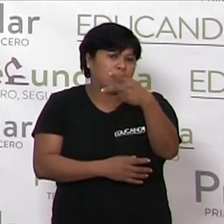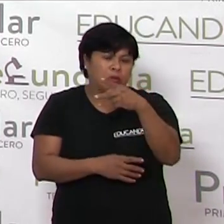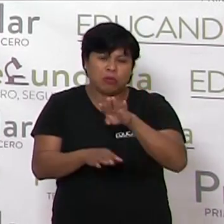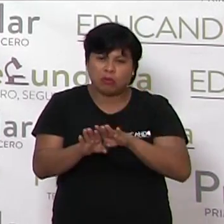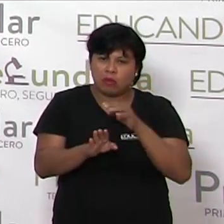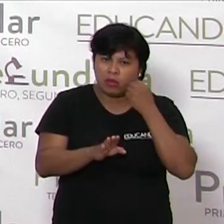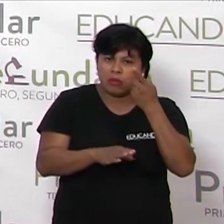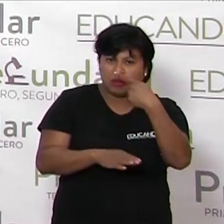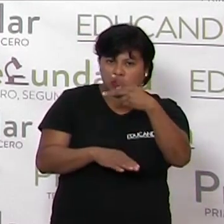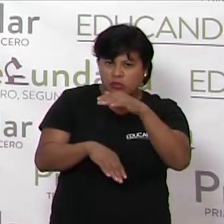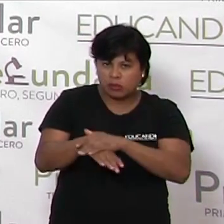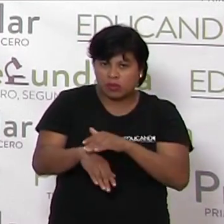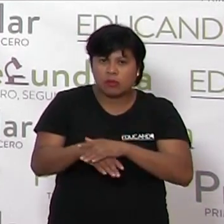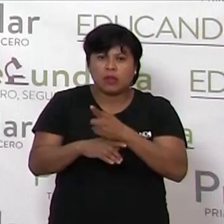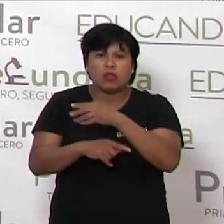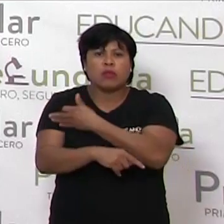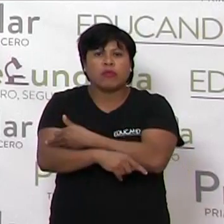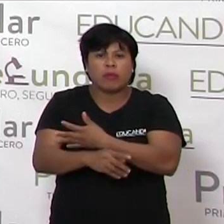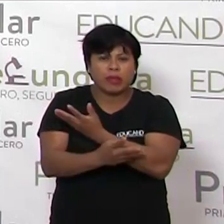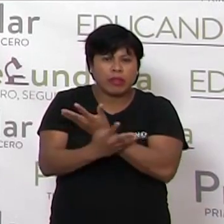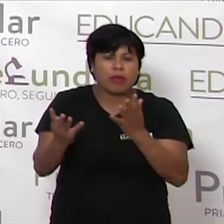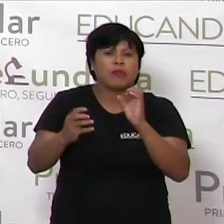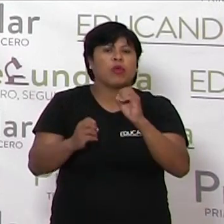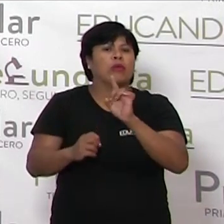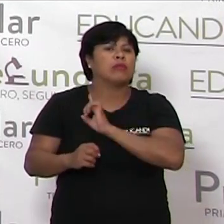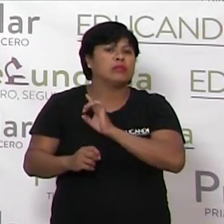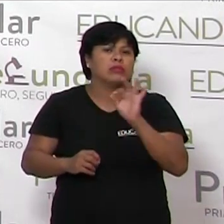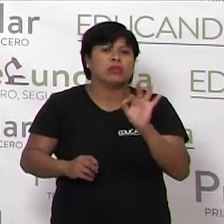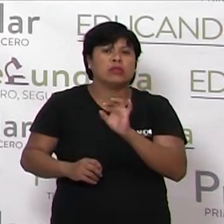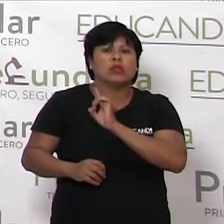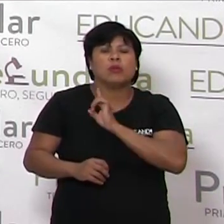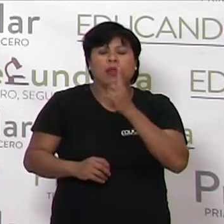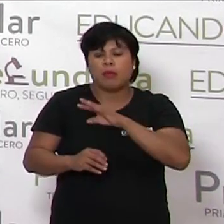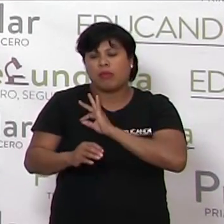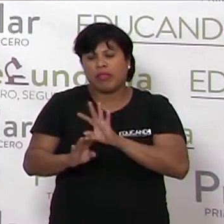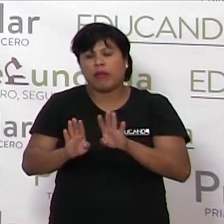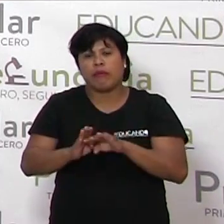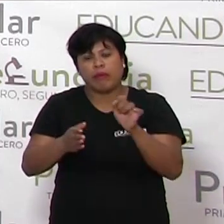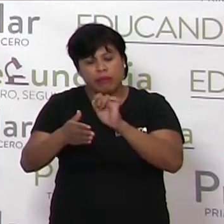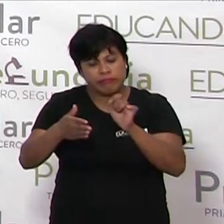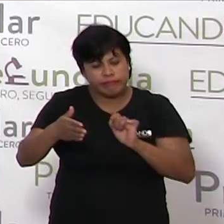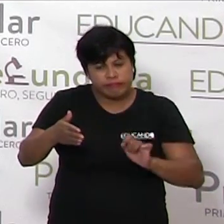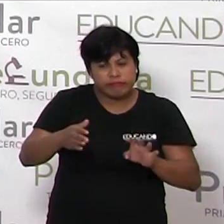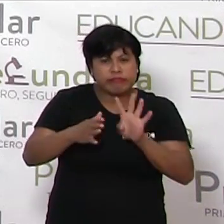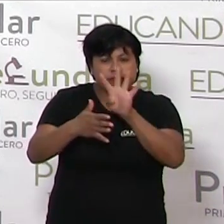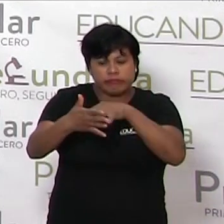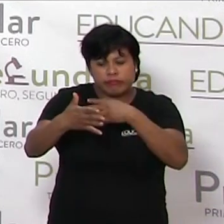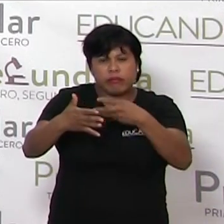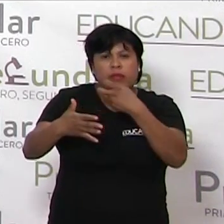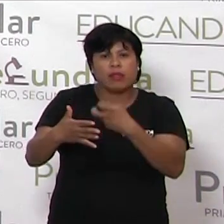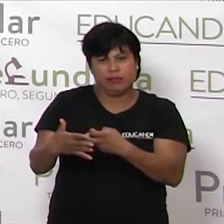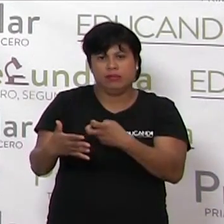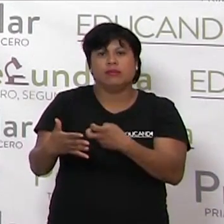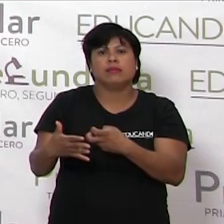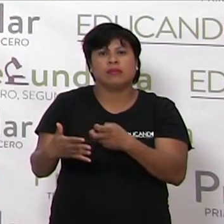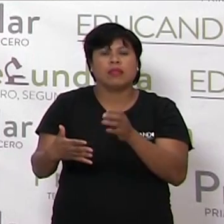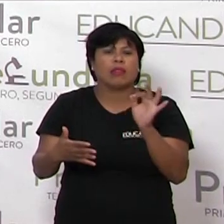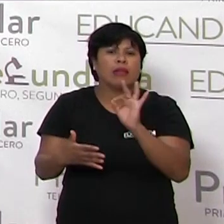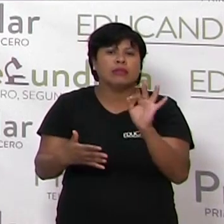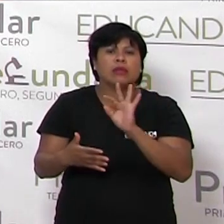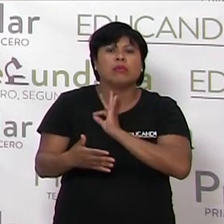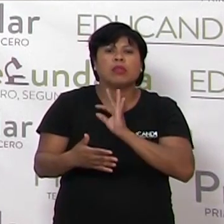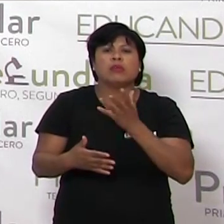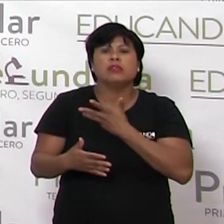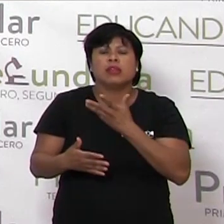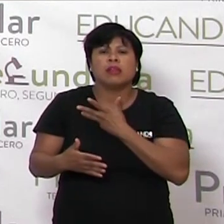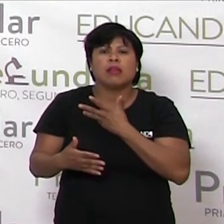tú quieras, para todos tus amigos, para toda la familia, o simplemente nada más para desarrollar o requisitar alguna de estas tablas. A